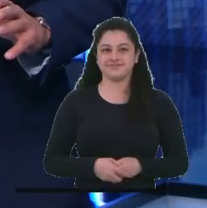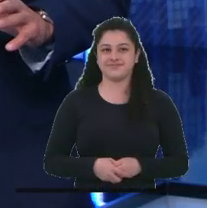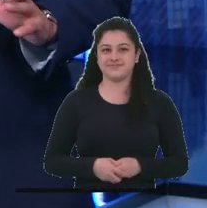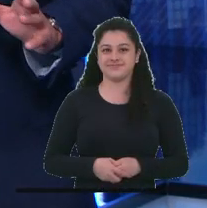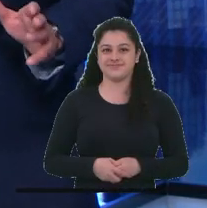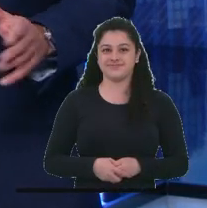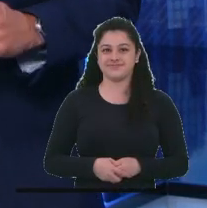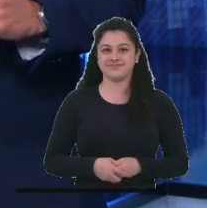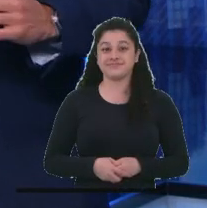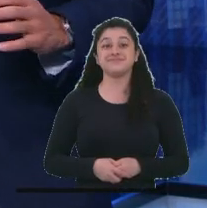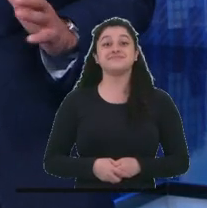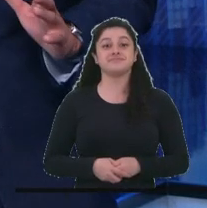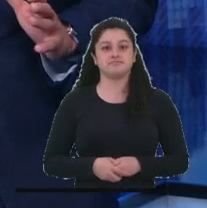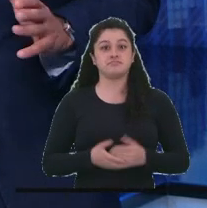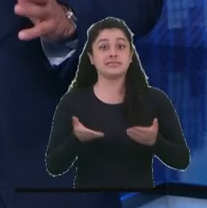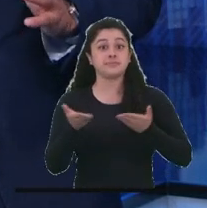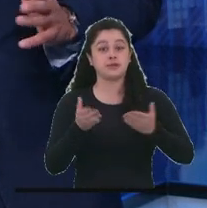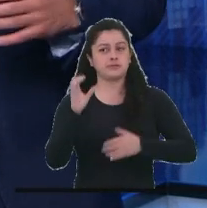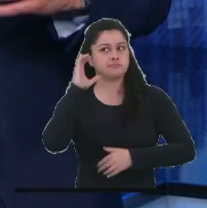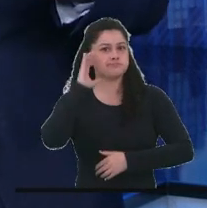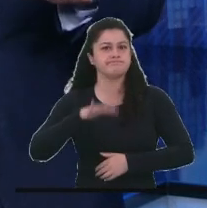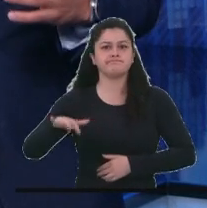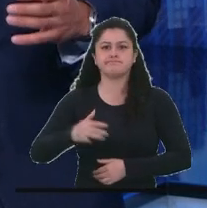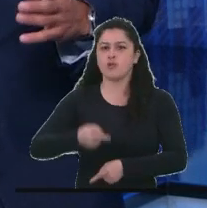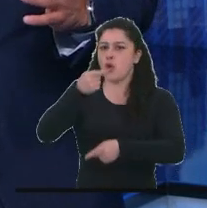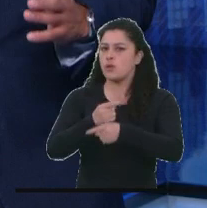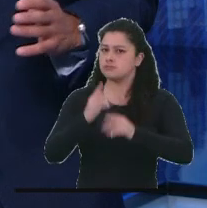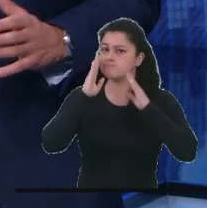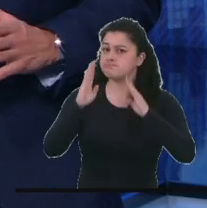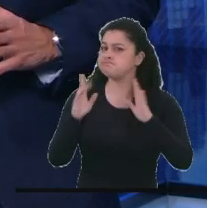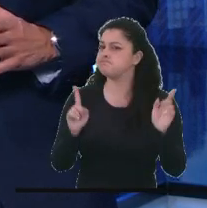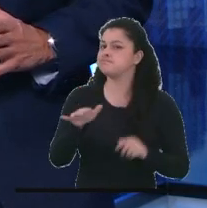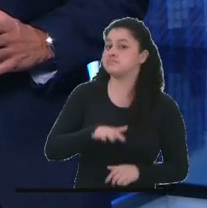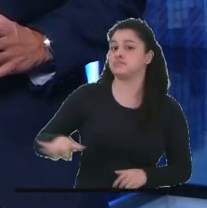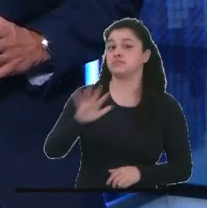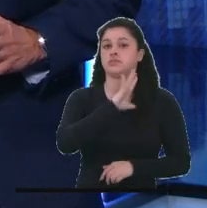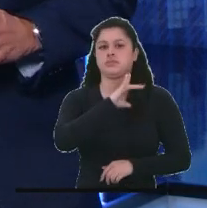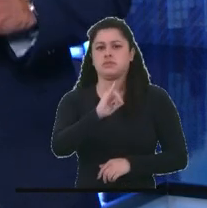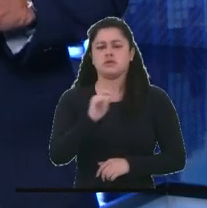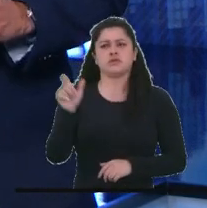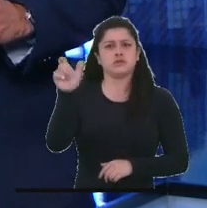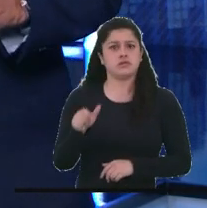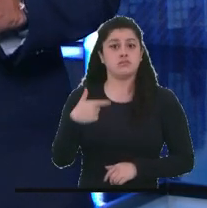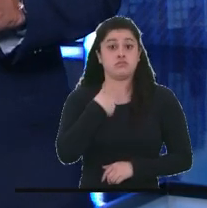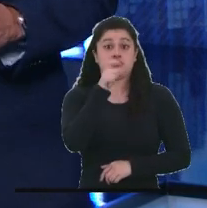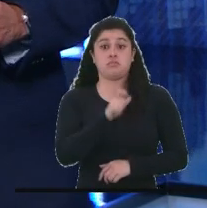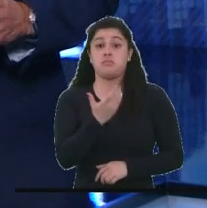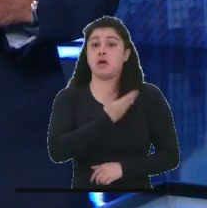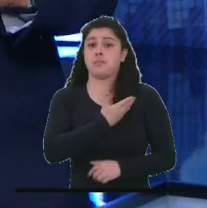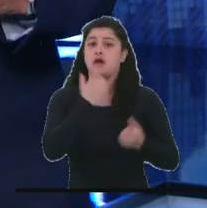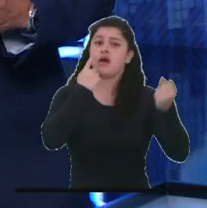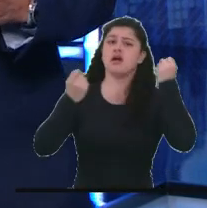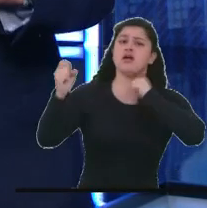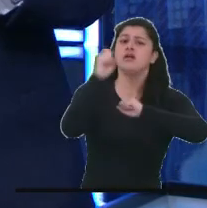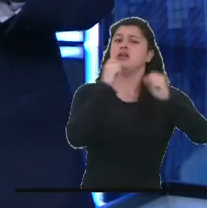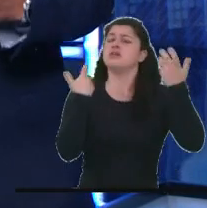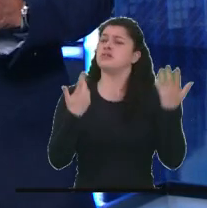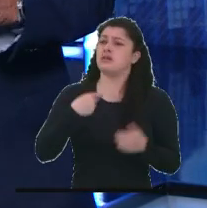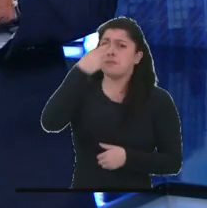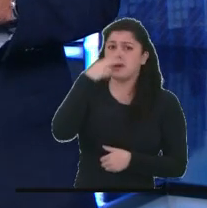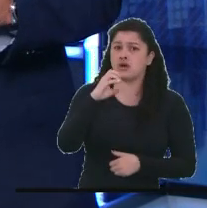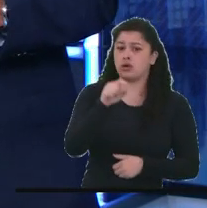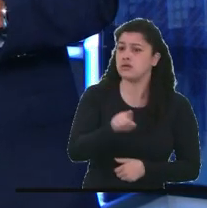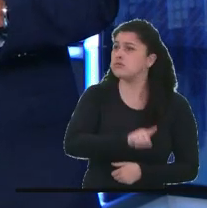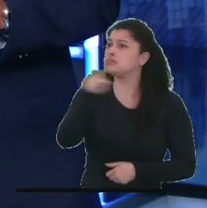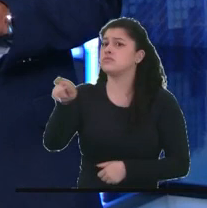Servicios médicos incumplidos. Así lo denuncia desde Cali una angustiada mamá que hace un llamado urgente a la EPS debido al